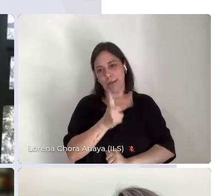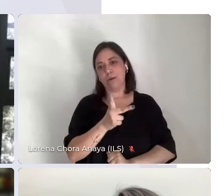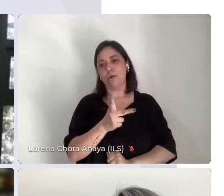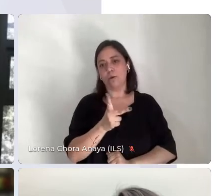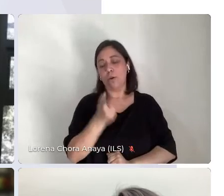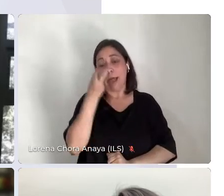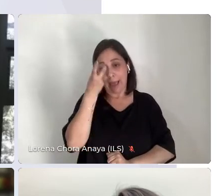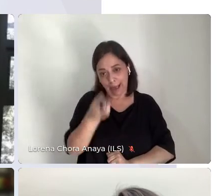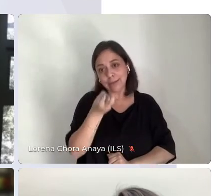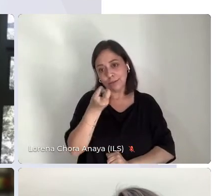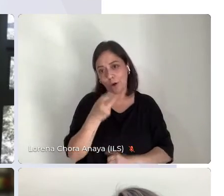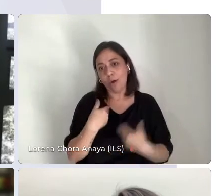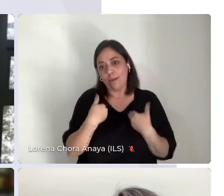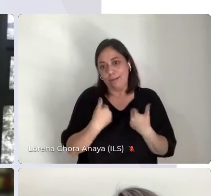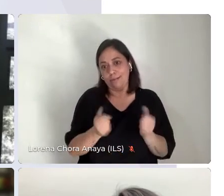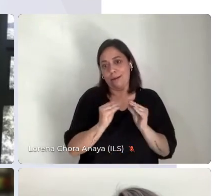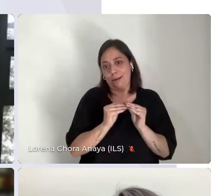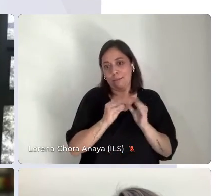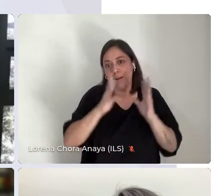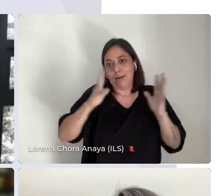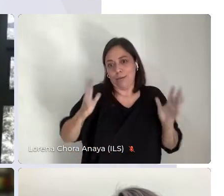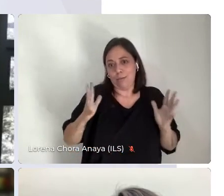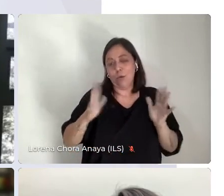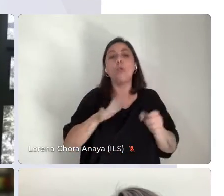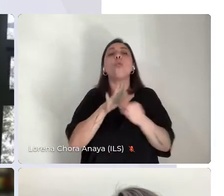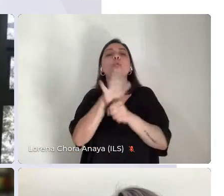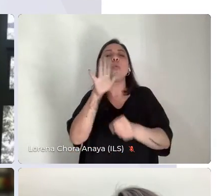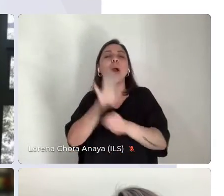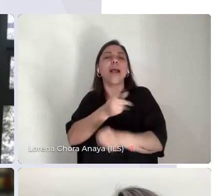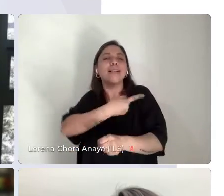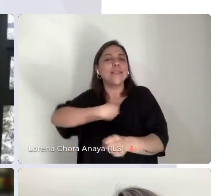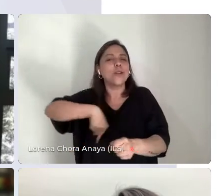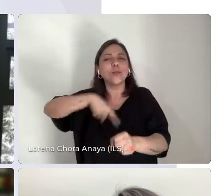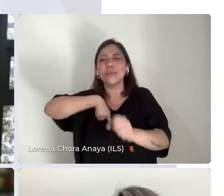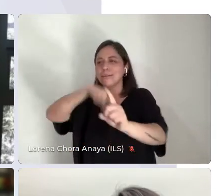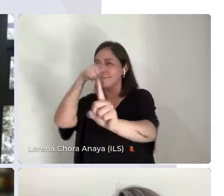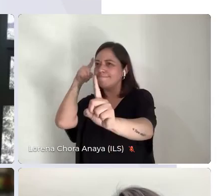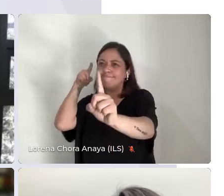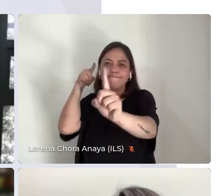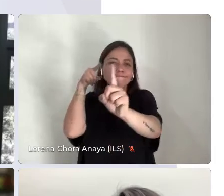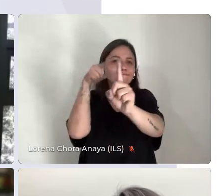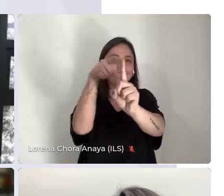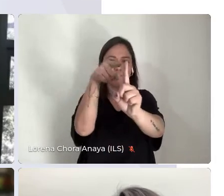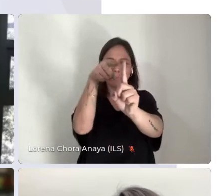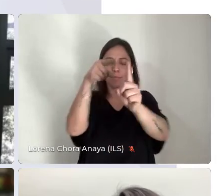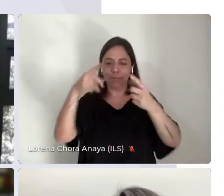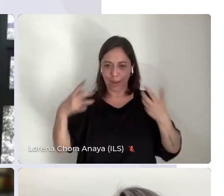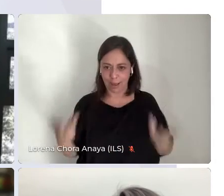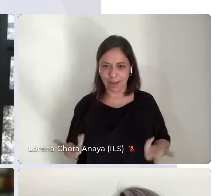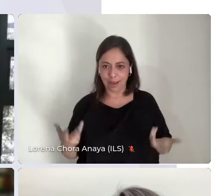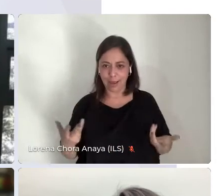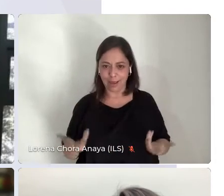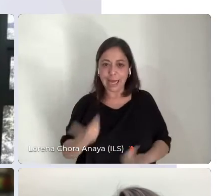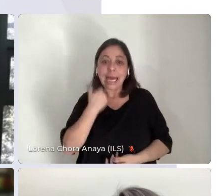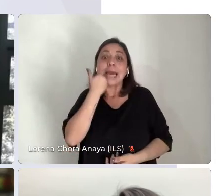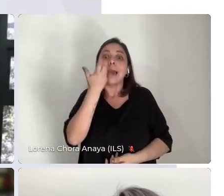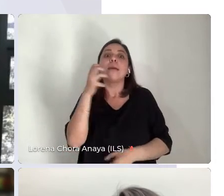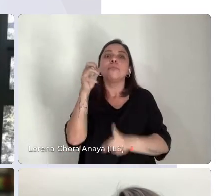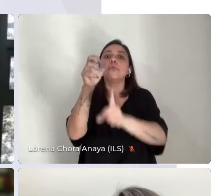como tú decías, María Victoria, cuál es nuestro norte, qué es lo que vamos a hacer, qué es lo que vamos a escalar. Y creo que eso es algo